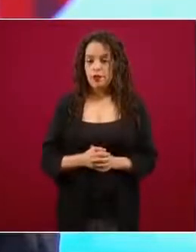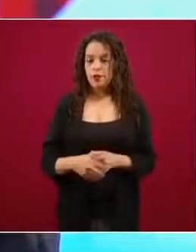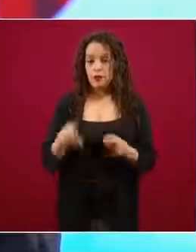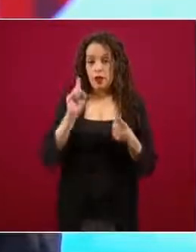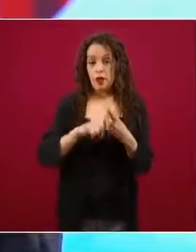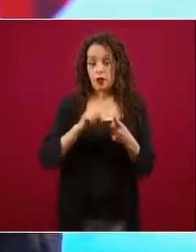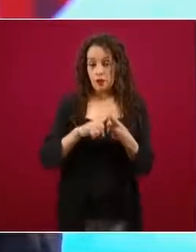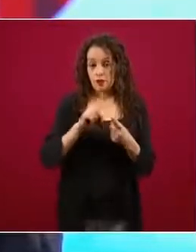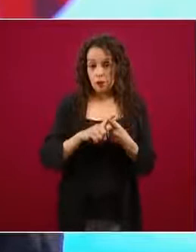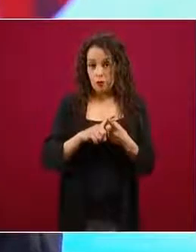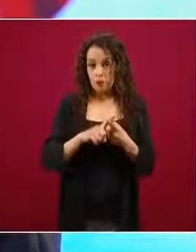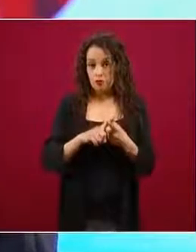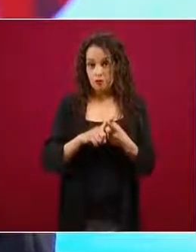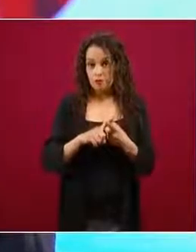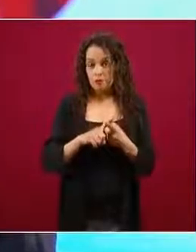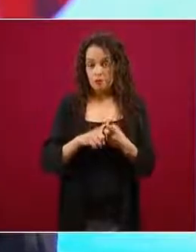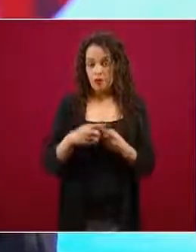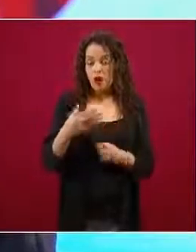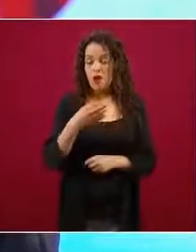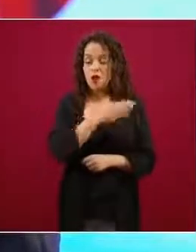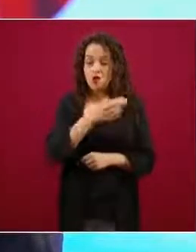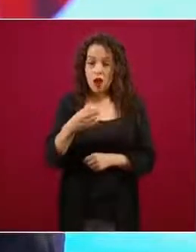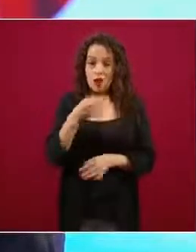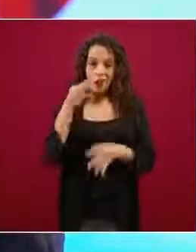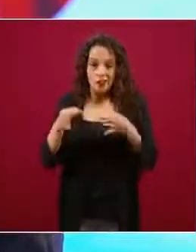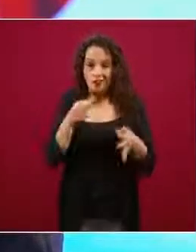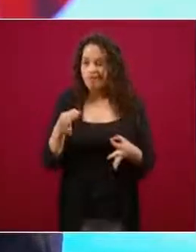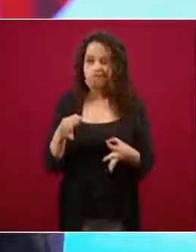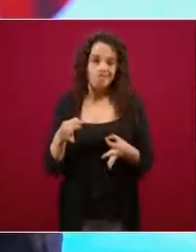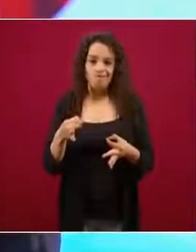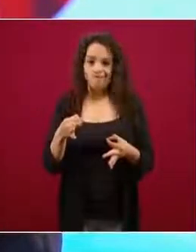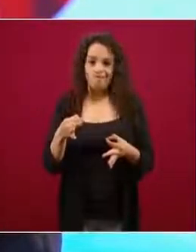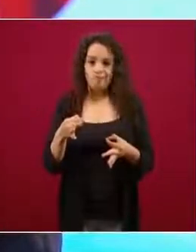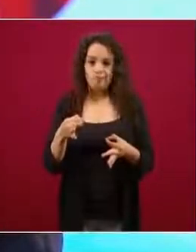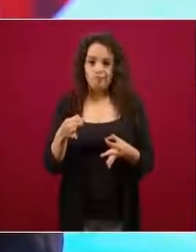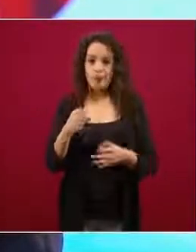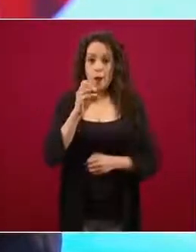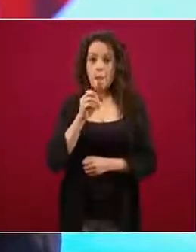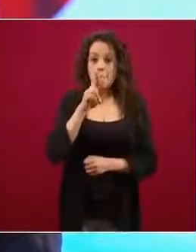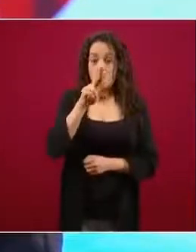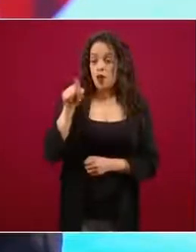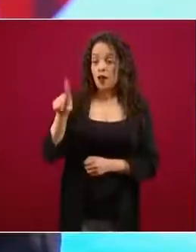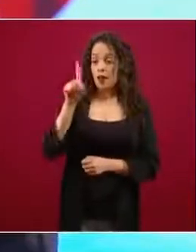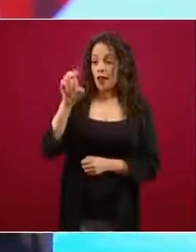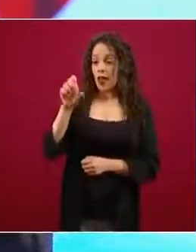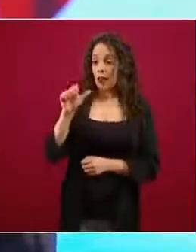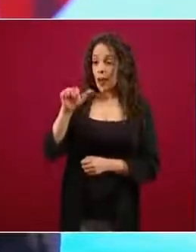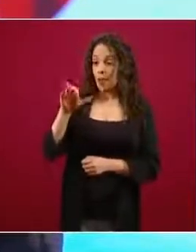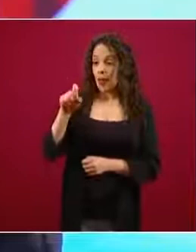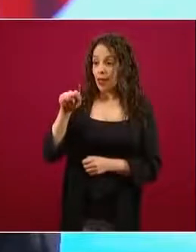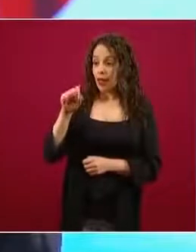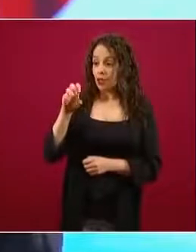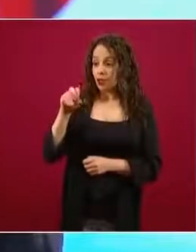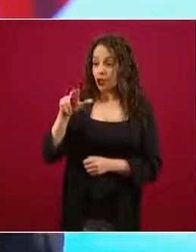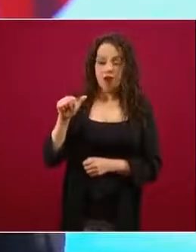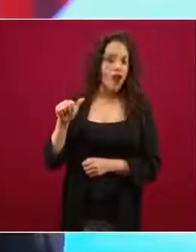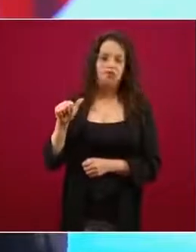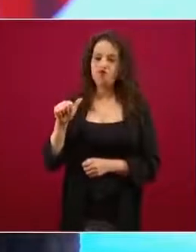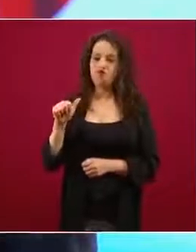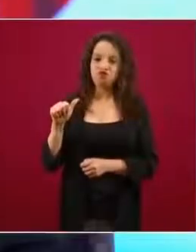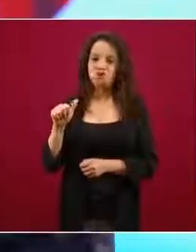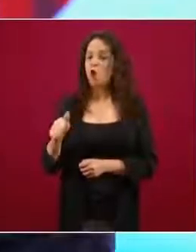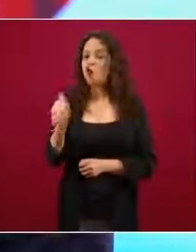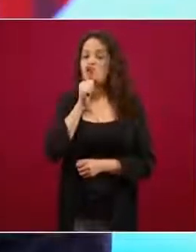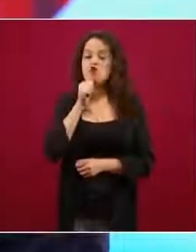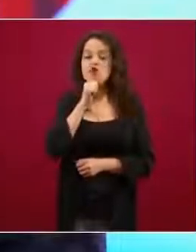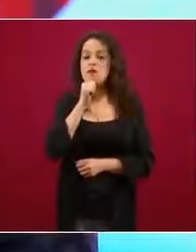y tiene que ver con que no es por la dexametasona, no hay todavía un tratamiento ni en México ni en el mundo que